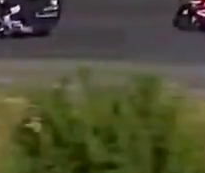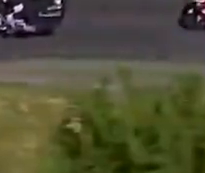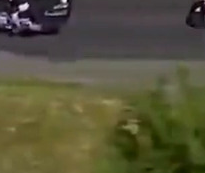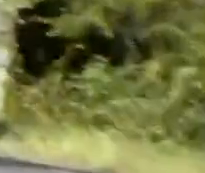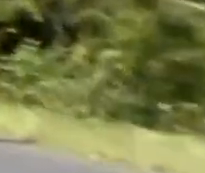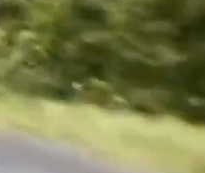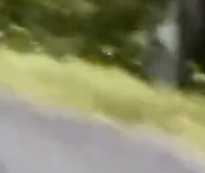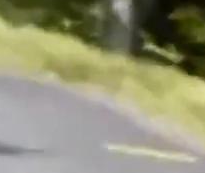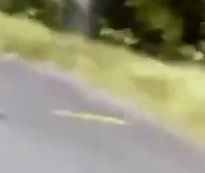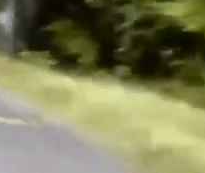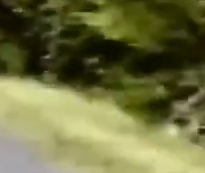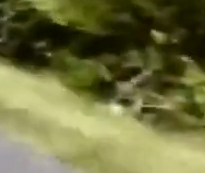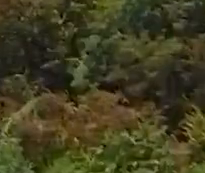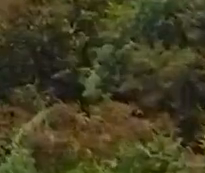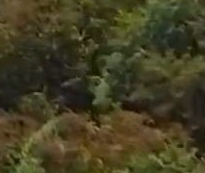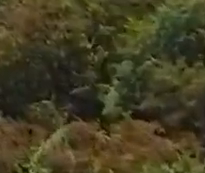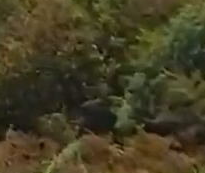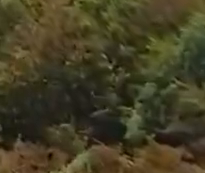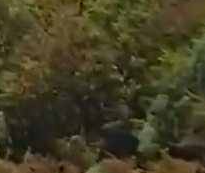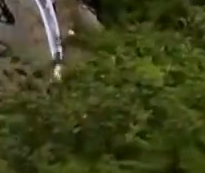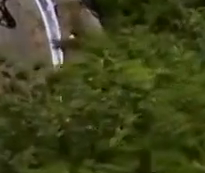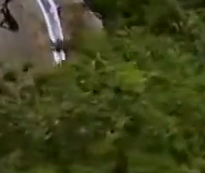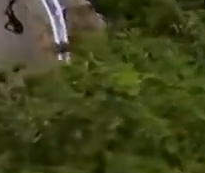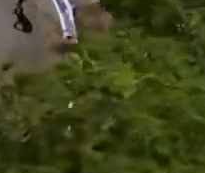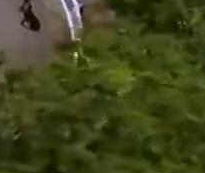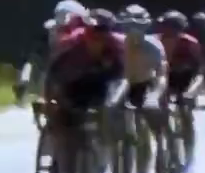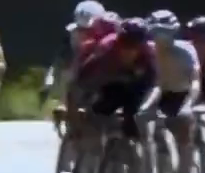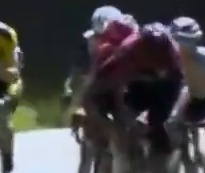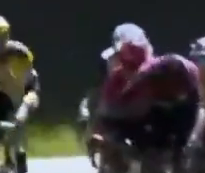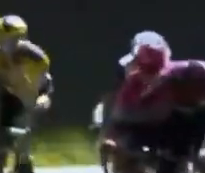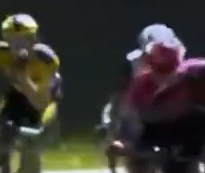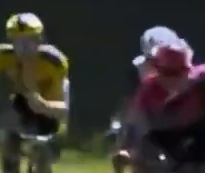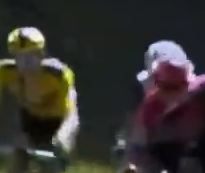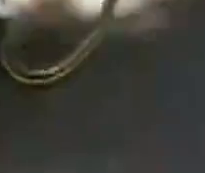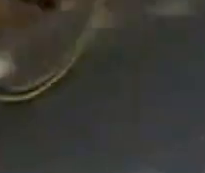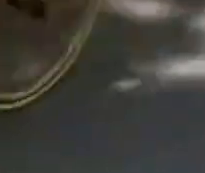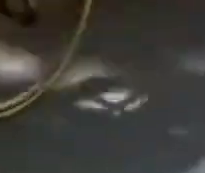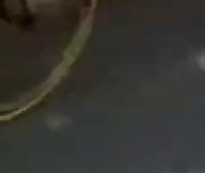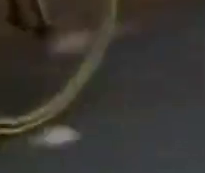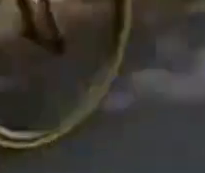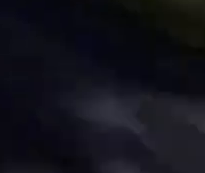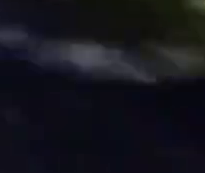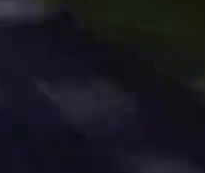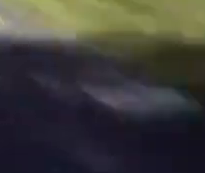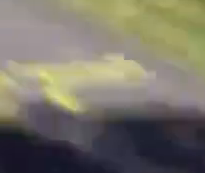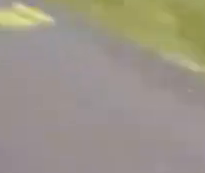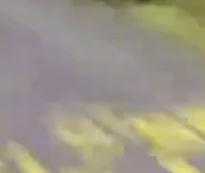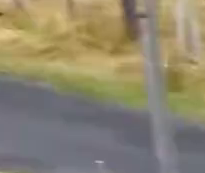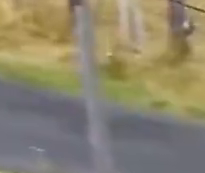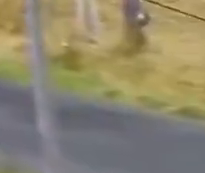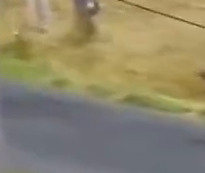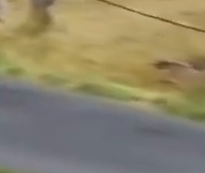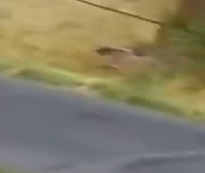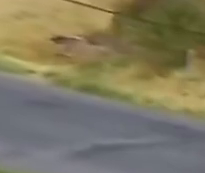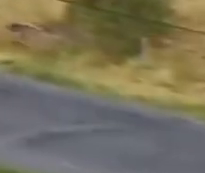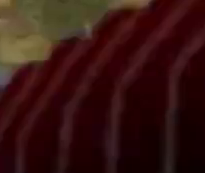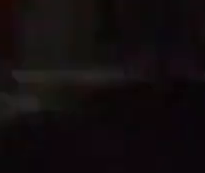Y en 3 días de competencia y más de 400 kilómetros, las emociones estarán en su